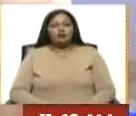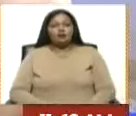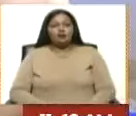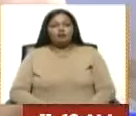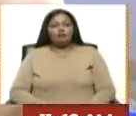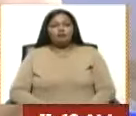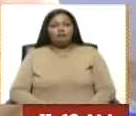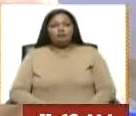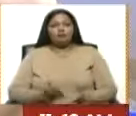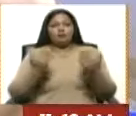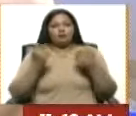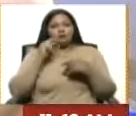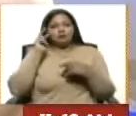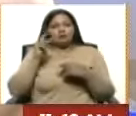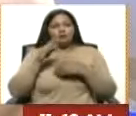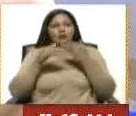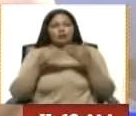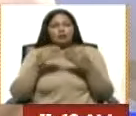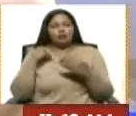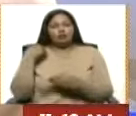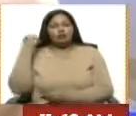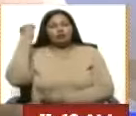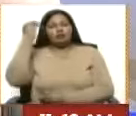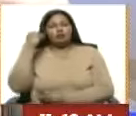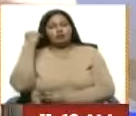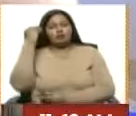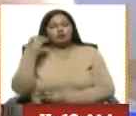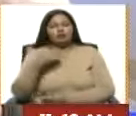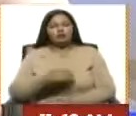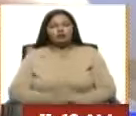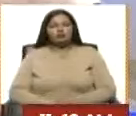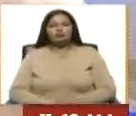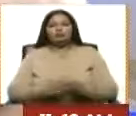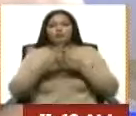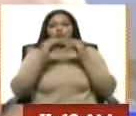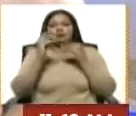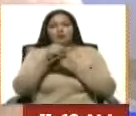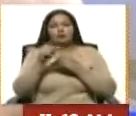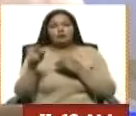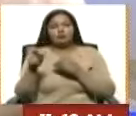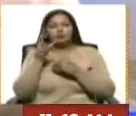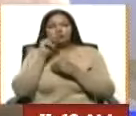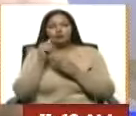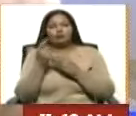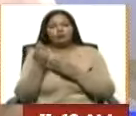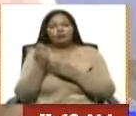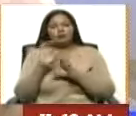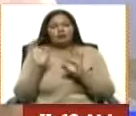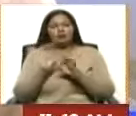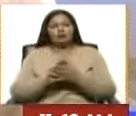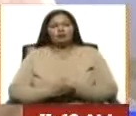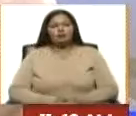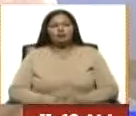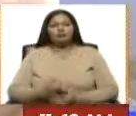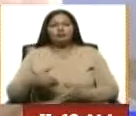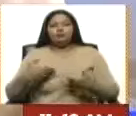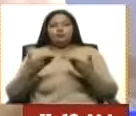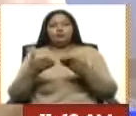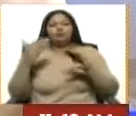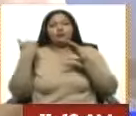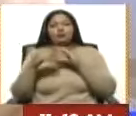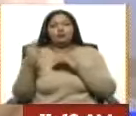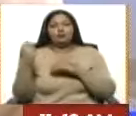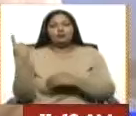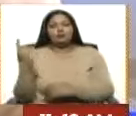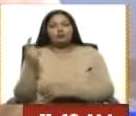lado y creo que todos los candidatos, todos, sin excepción, hoy le van a dar un mensaje no solo al